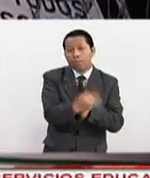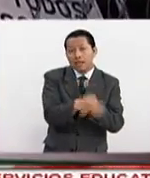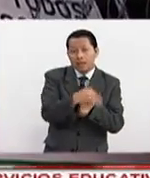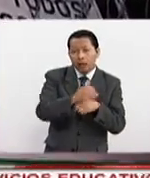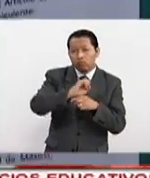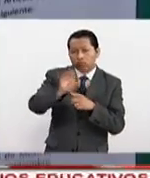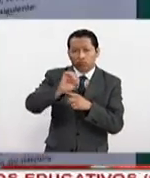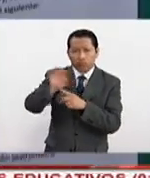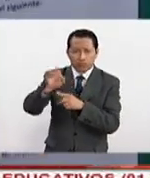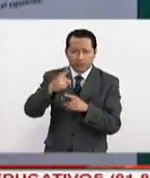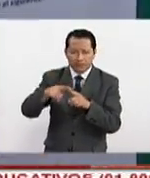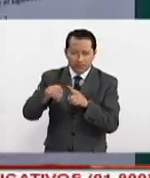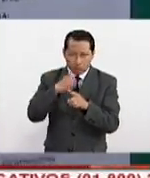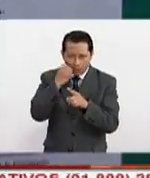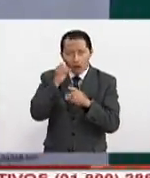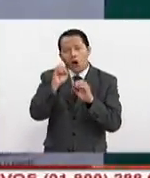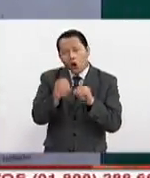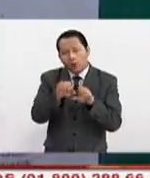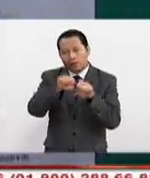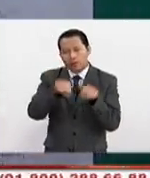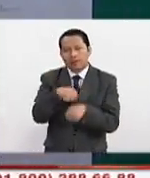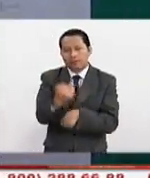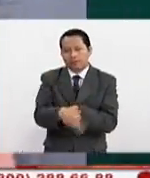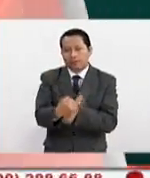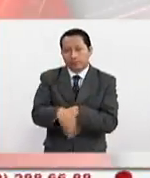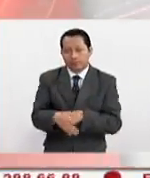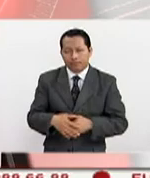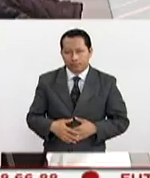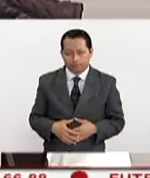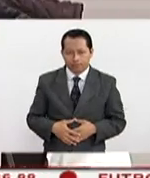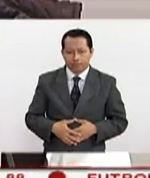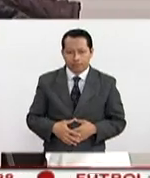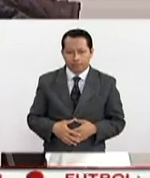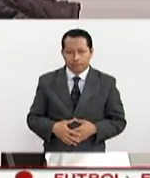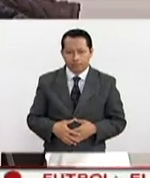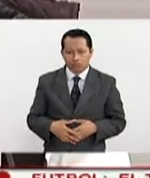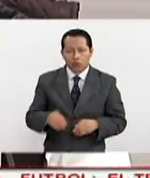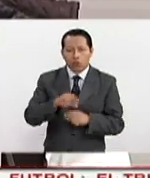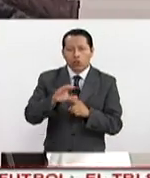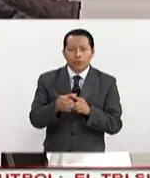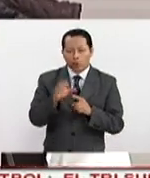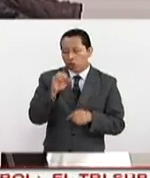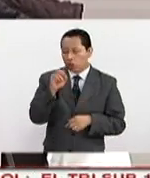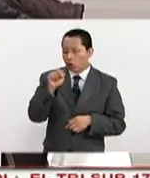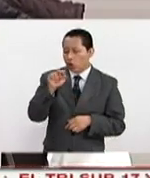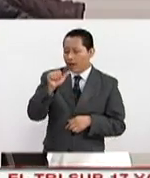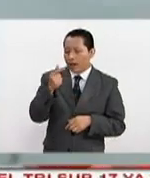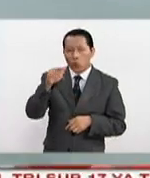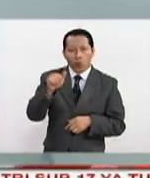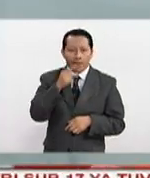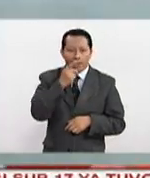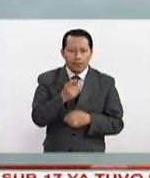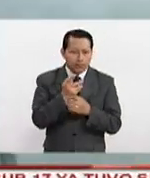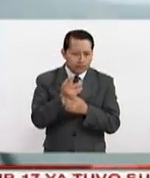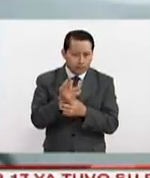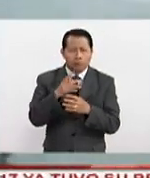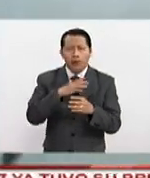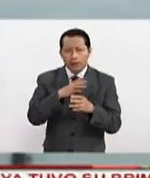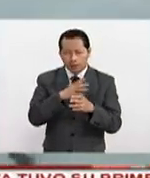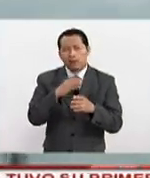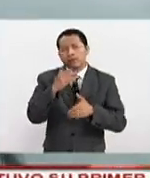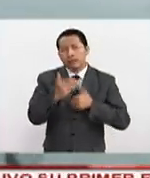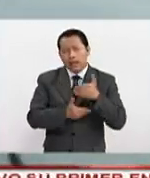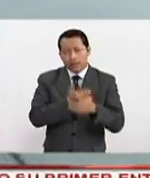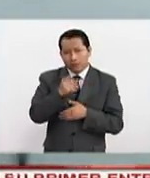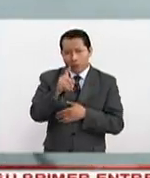otras instalaciones o en aulas provisionales. La Comisión Nacional del Agua informó que se ha restablecido el